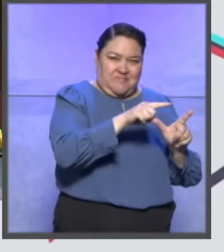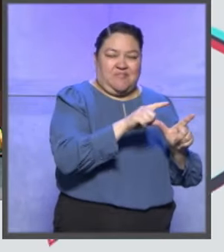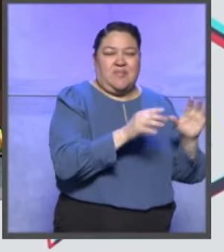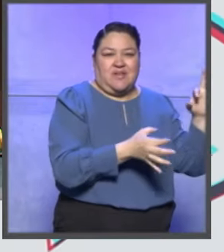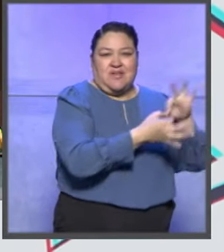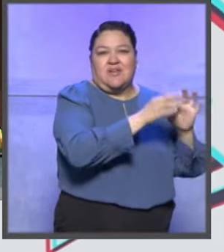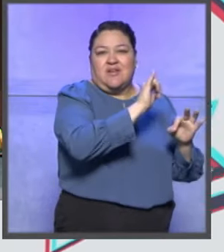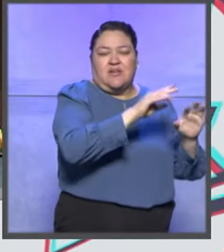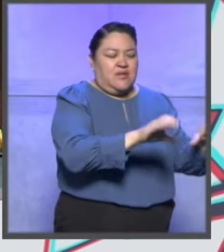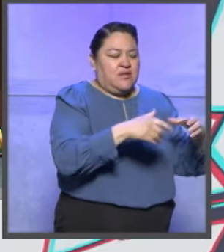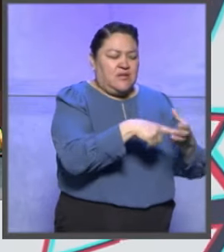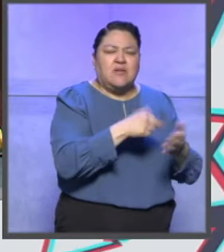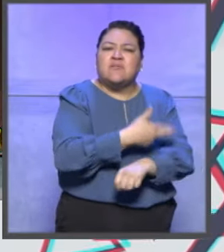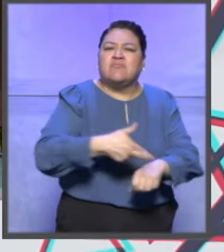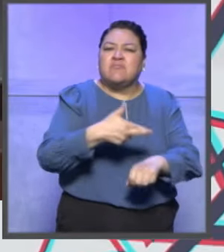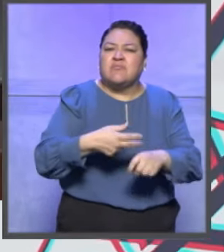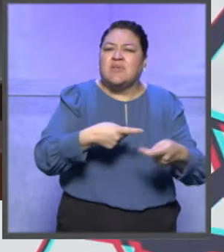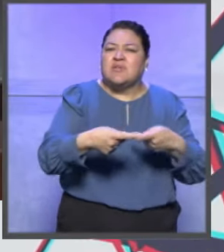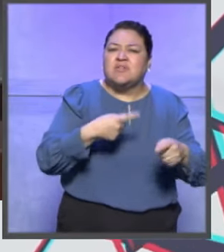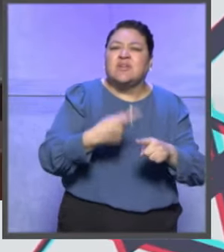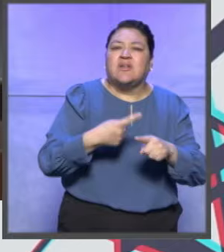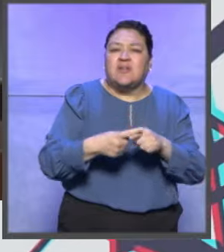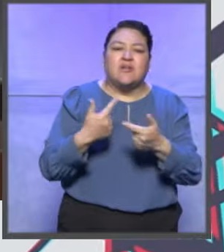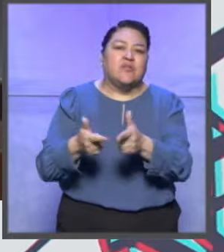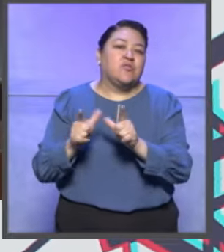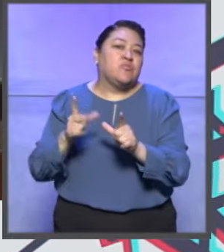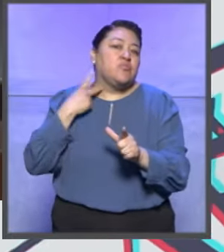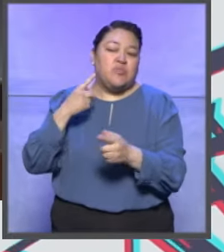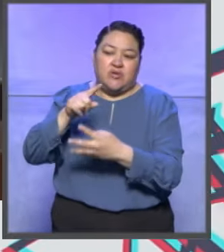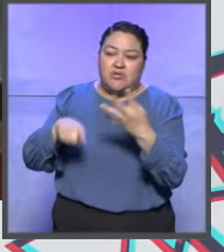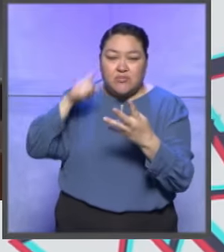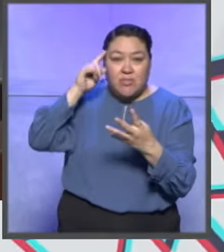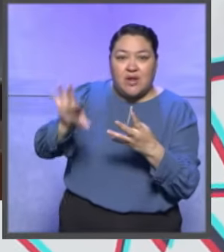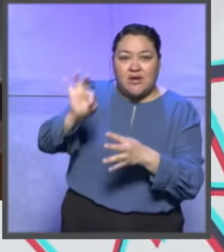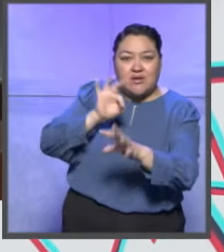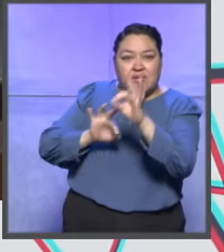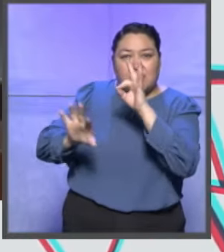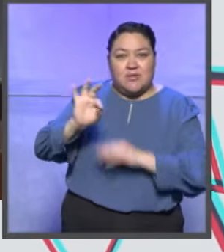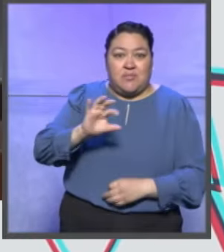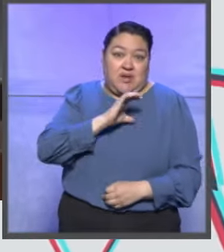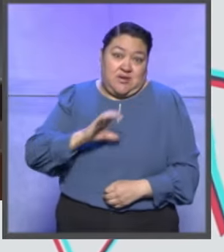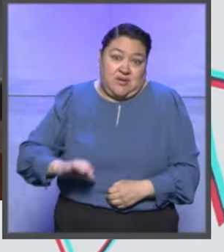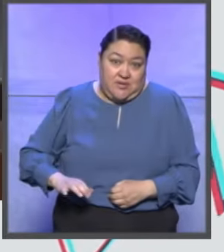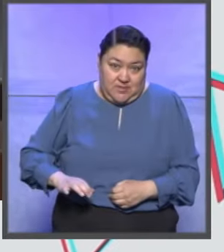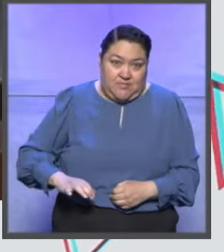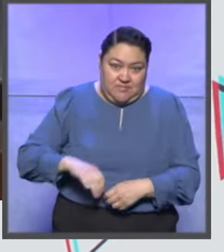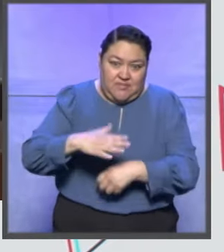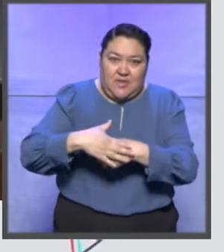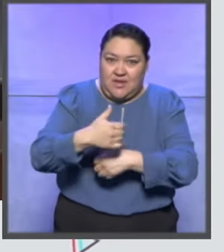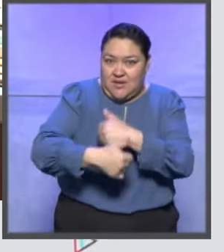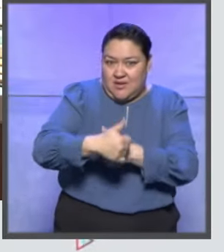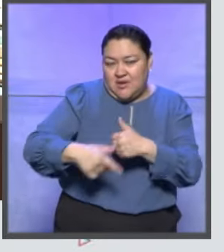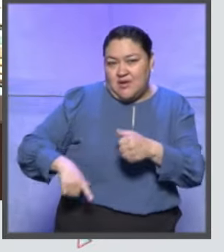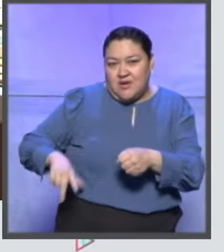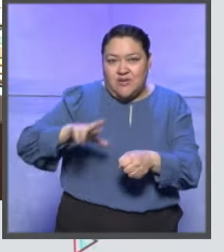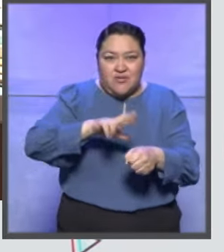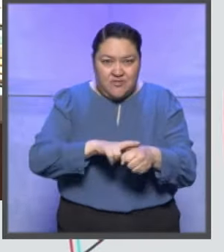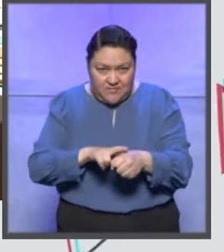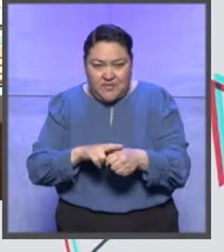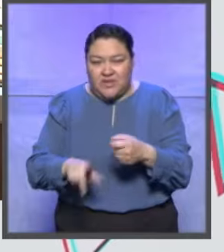Nacional Electoral sobre las acciones realizadas por los partidos políticos para seleccionar a las personas contendientes a las